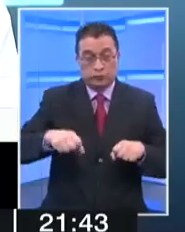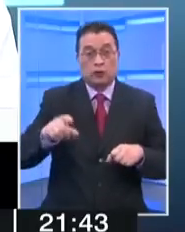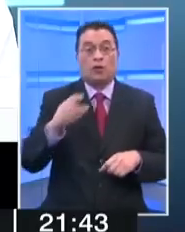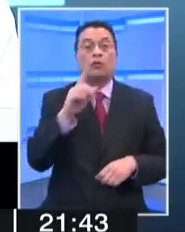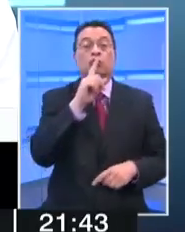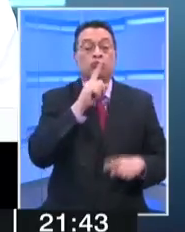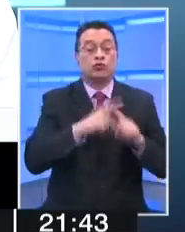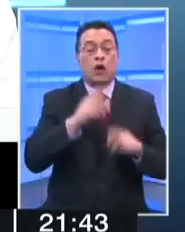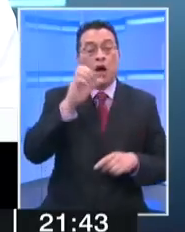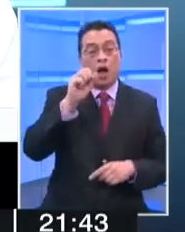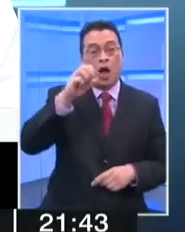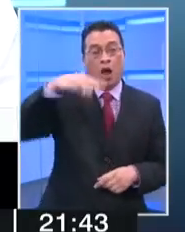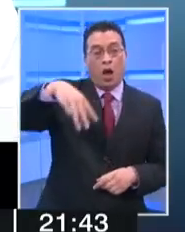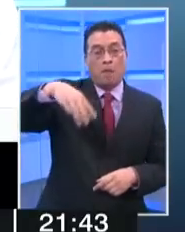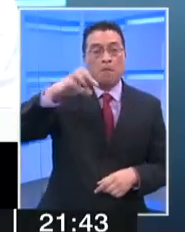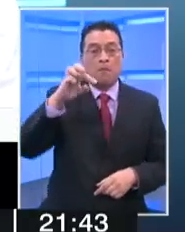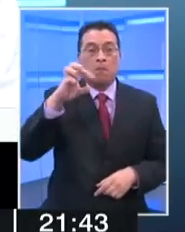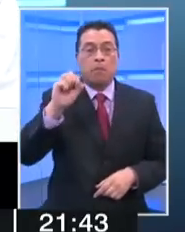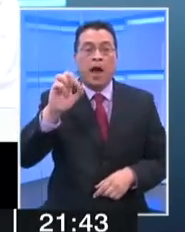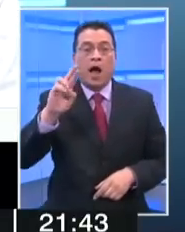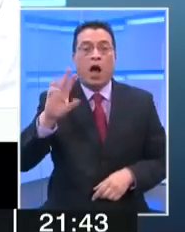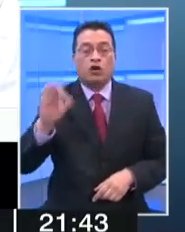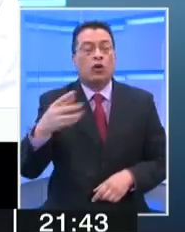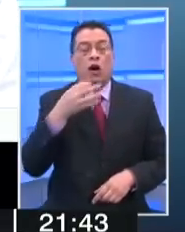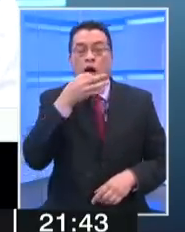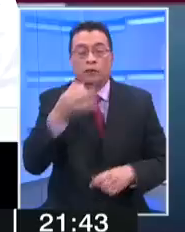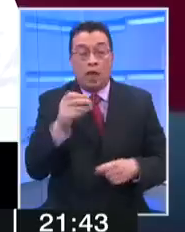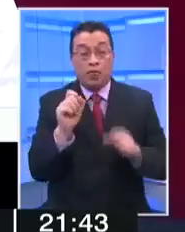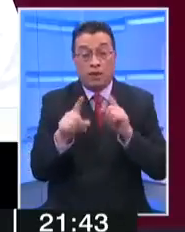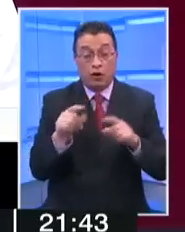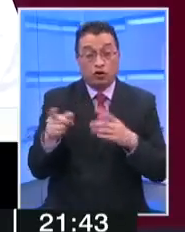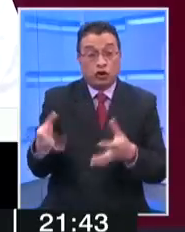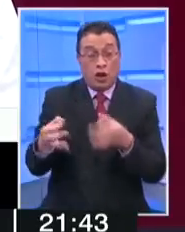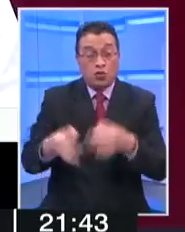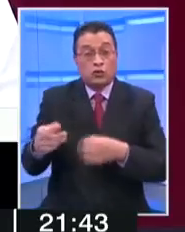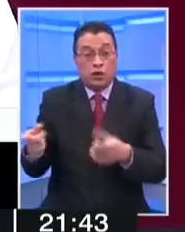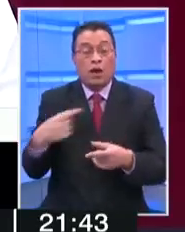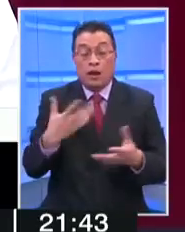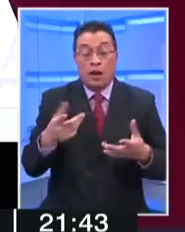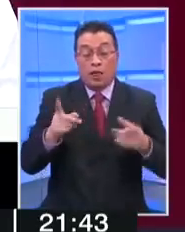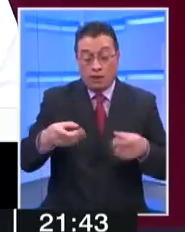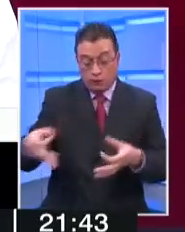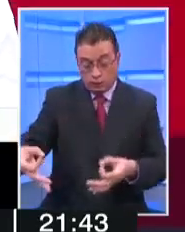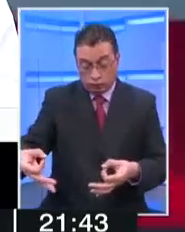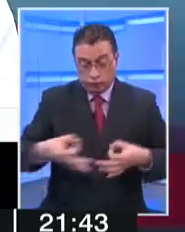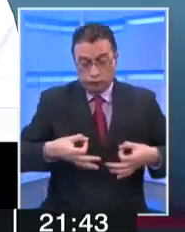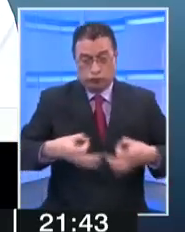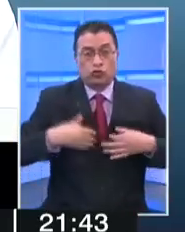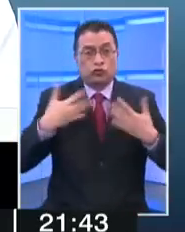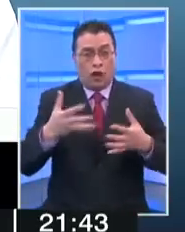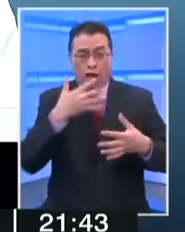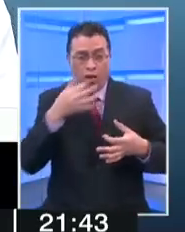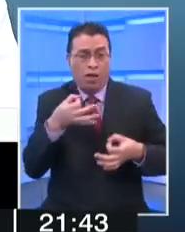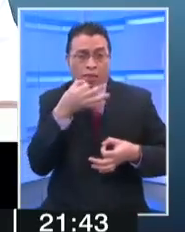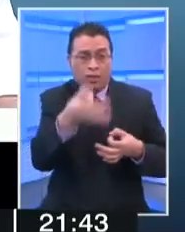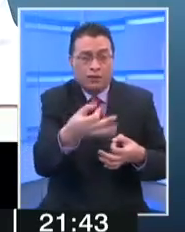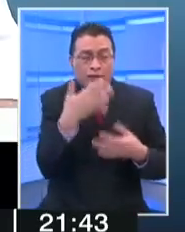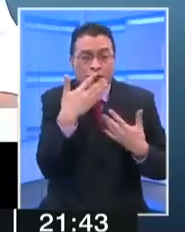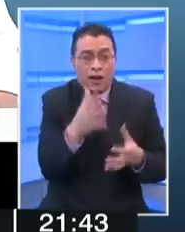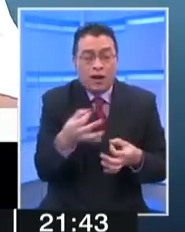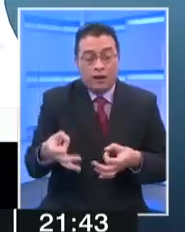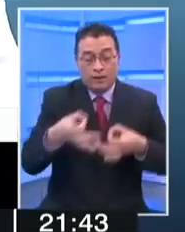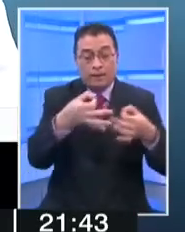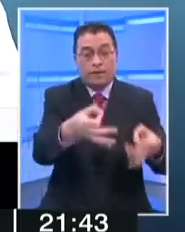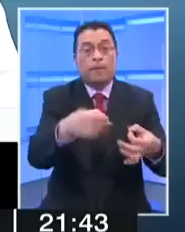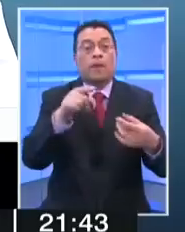amparo no se acoge por los argumentos que se habían esposado por la defensoría penal se acogen los argumentos que nosotros habíamos planteado en cuanto que